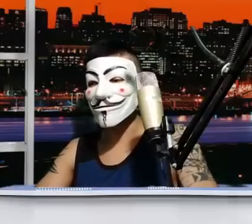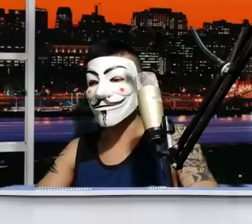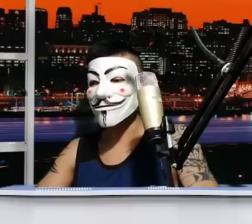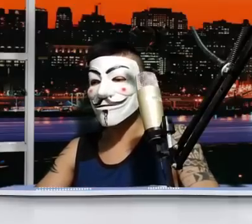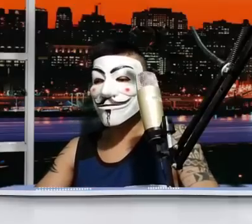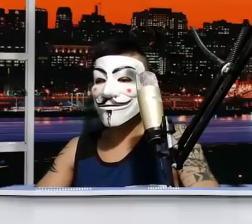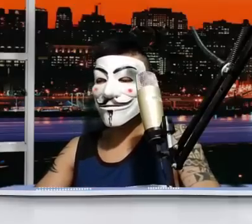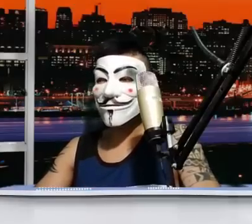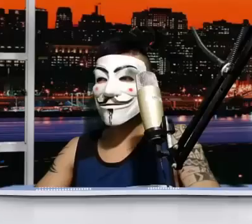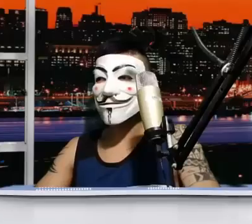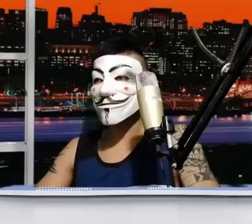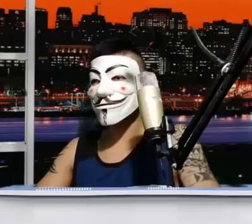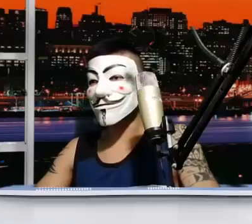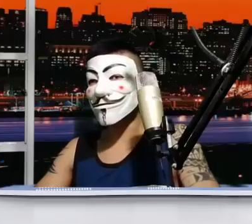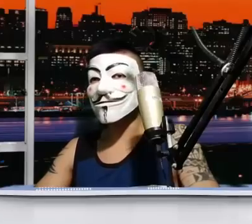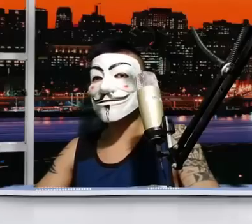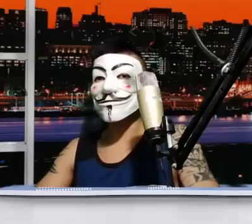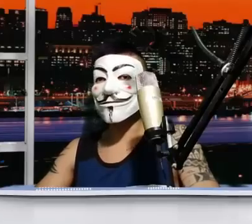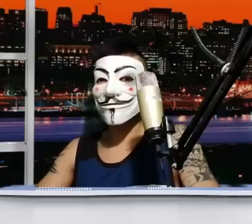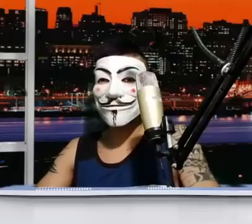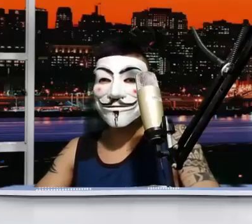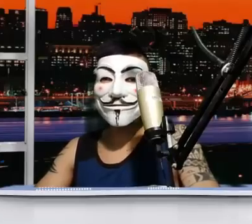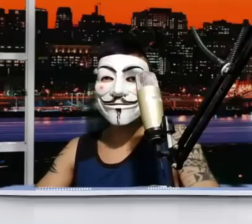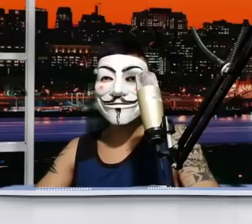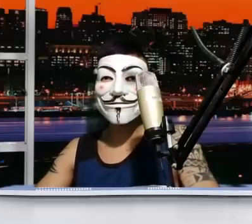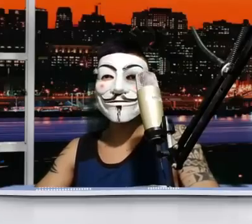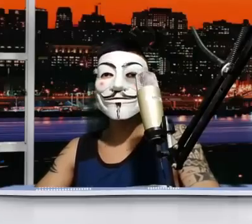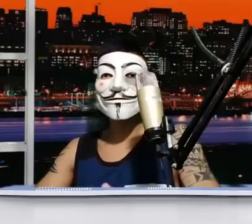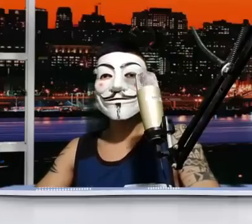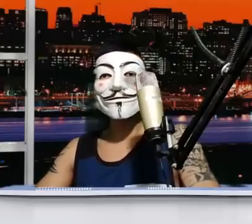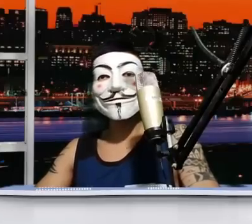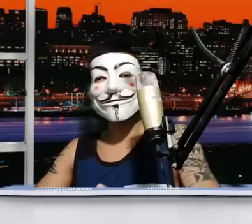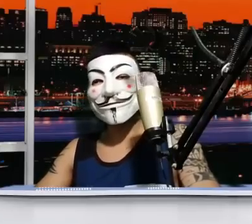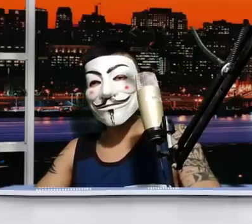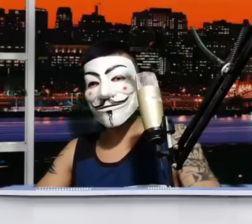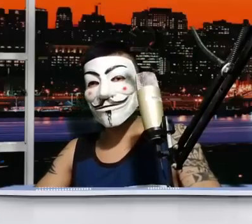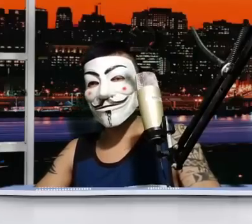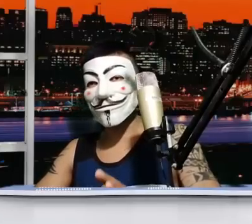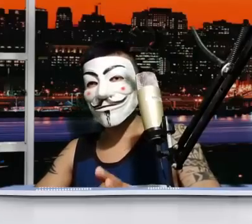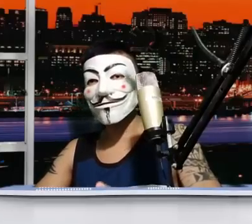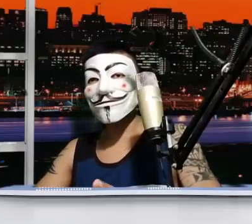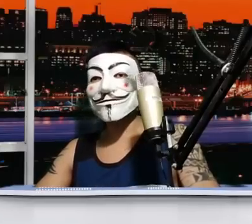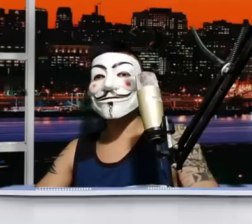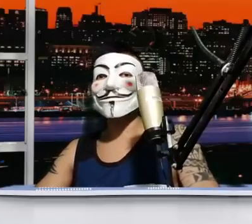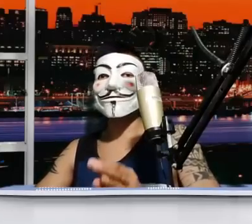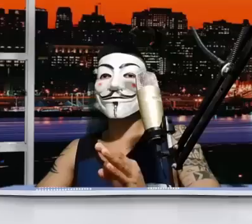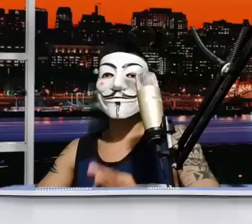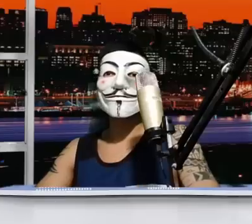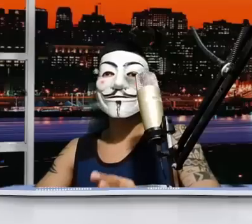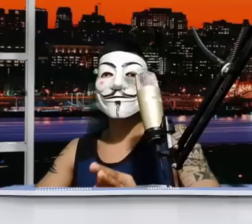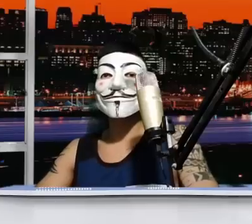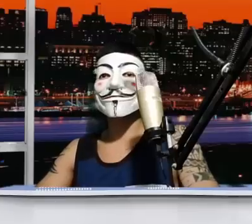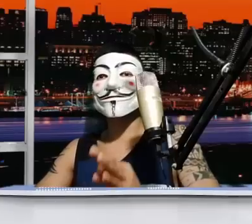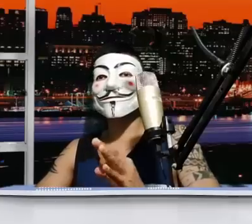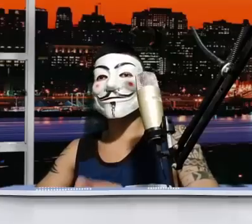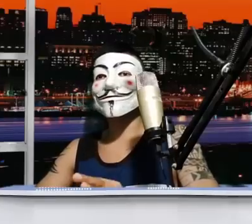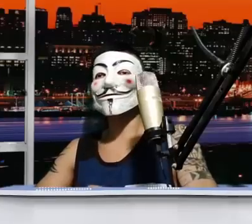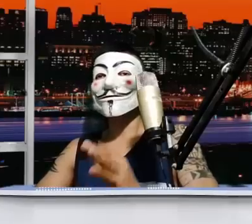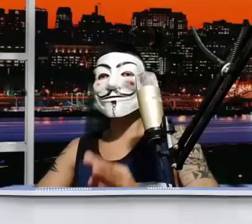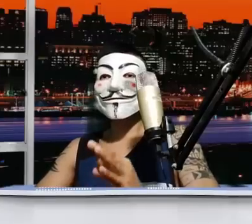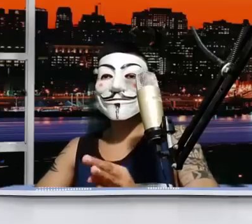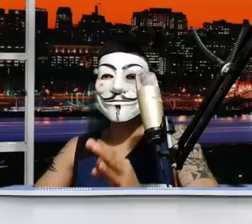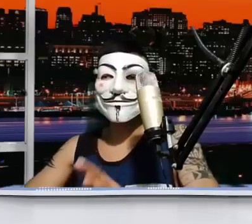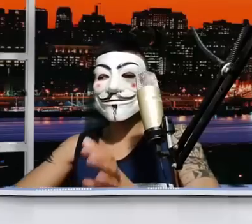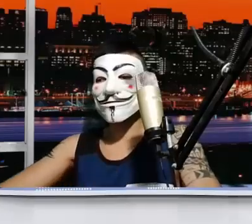Pero sí, señores, solamente escuchen la respuesta que dio el payaso de Fortín Magaña cuando una persona